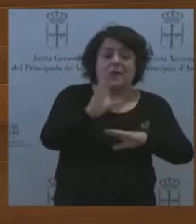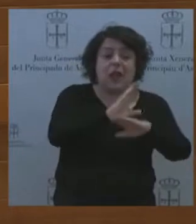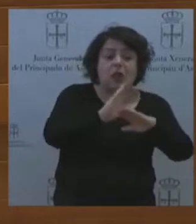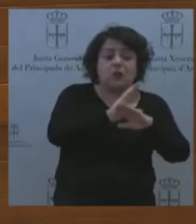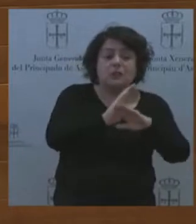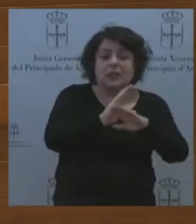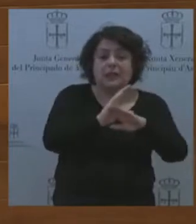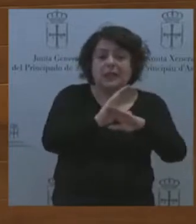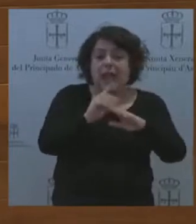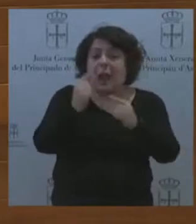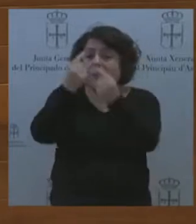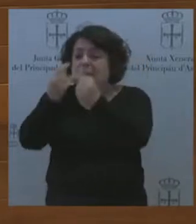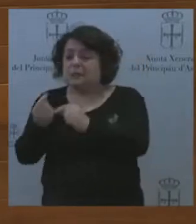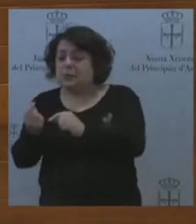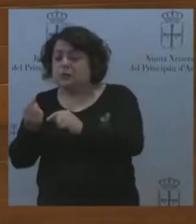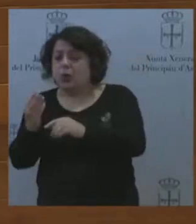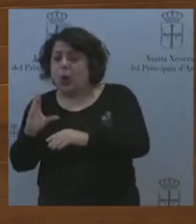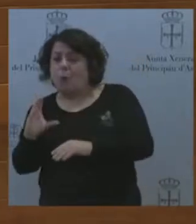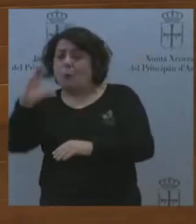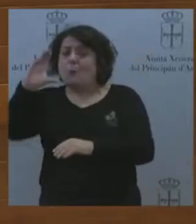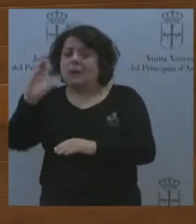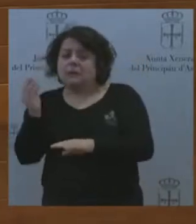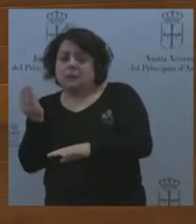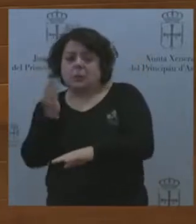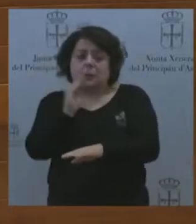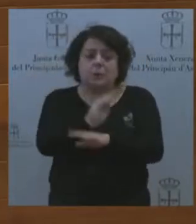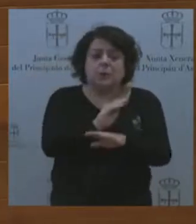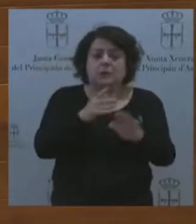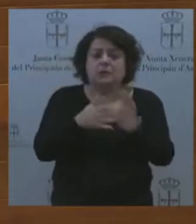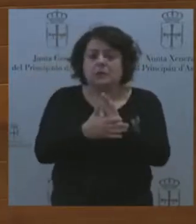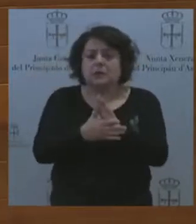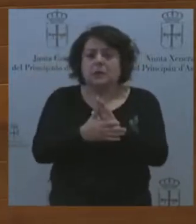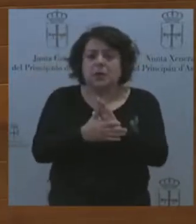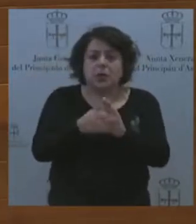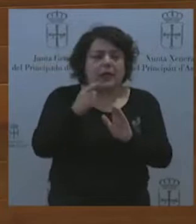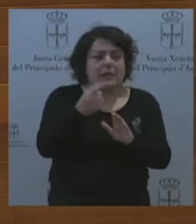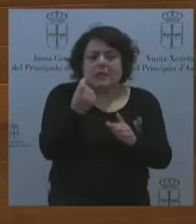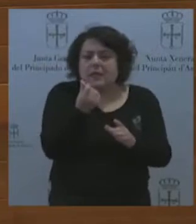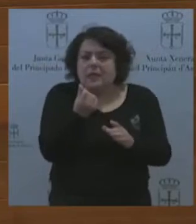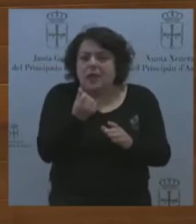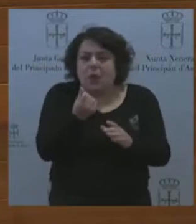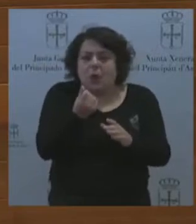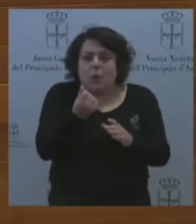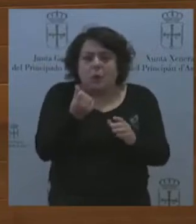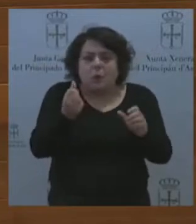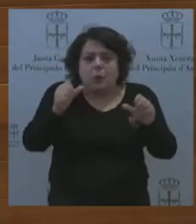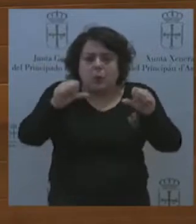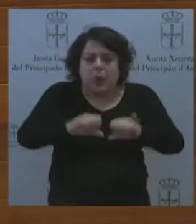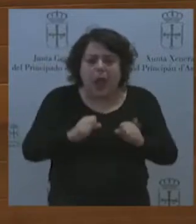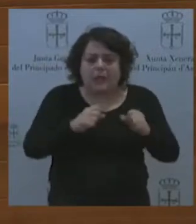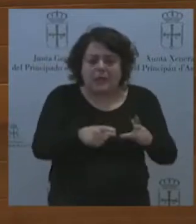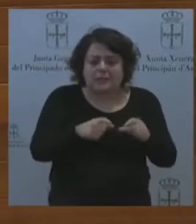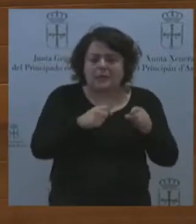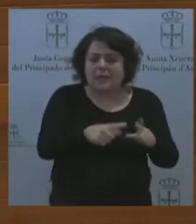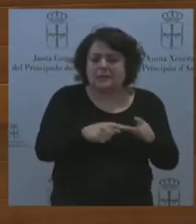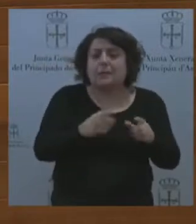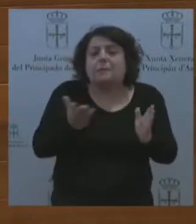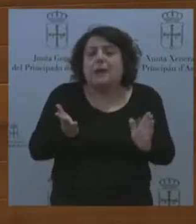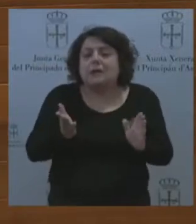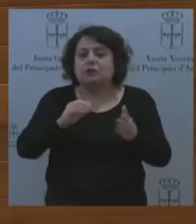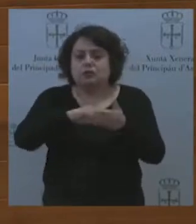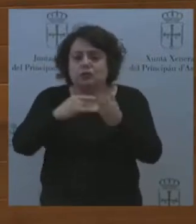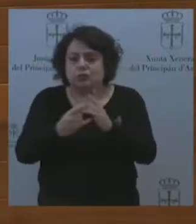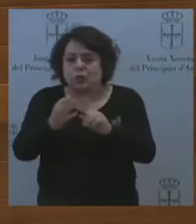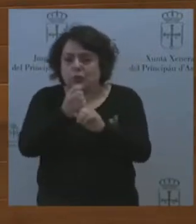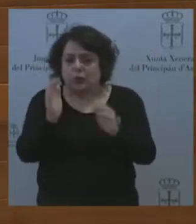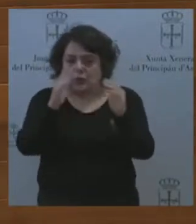enorme agujero tragamillones donde se ve todo menos soluciones. Los enunciados de nuestras propuestas sanitarias: